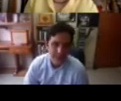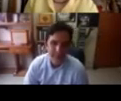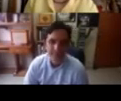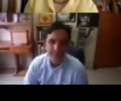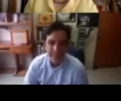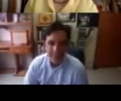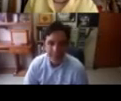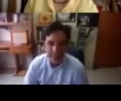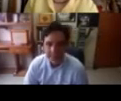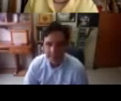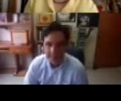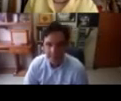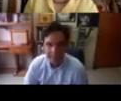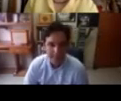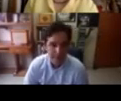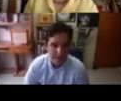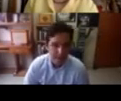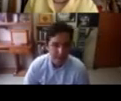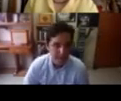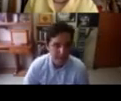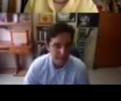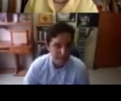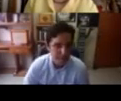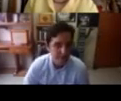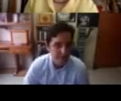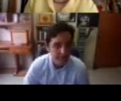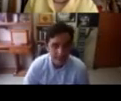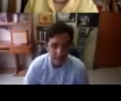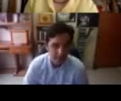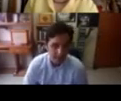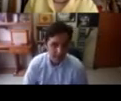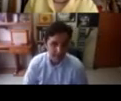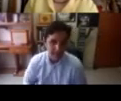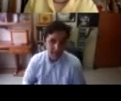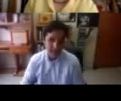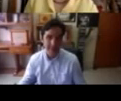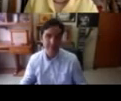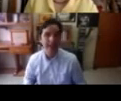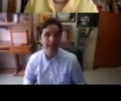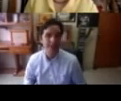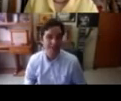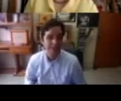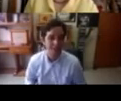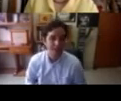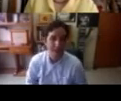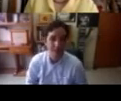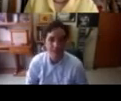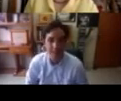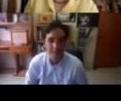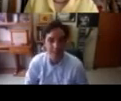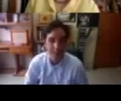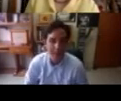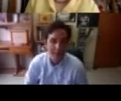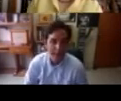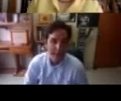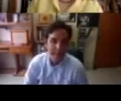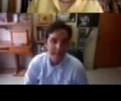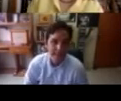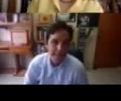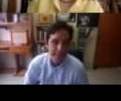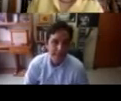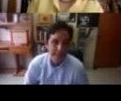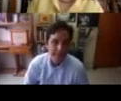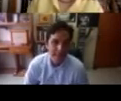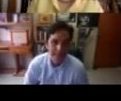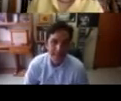¿no? Y en este taller de Cinema Raíz, bueno, que está en varios de los estados de la República,